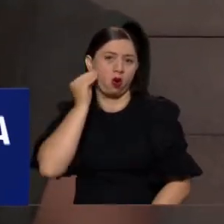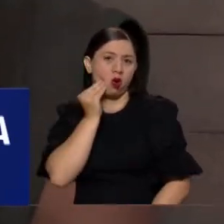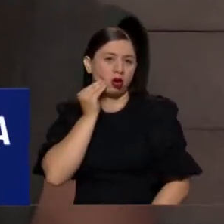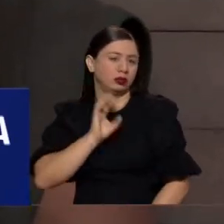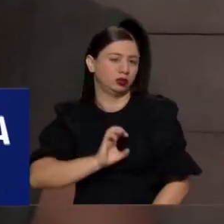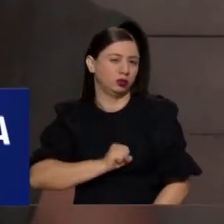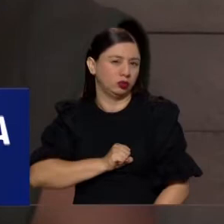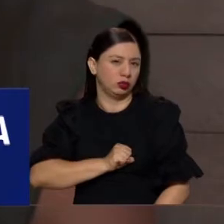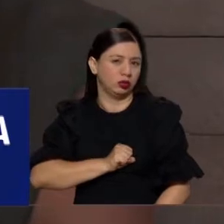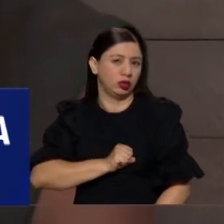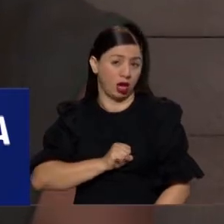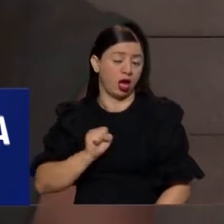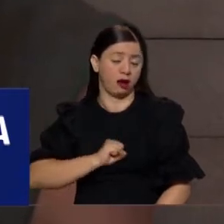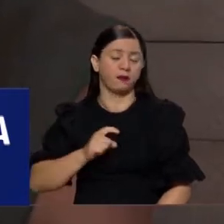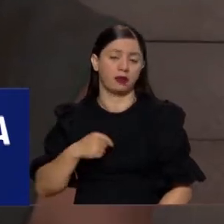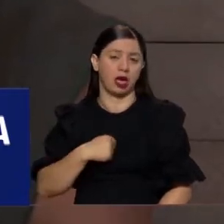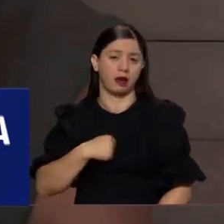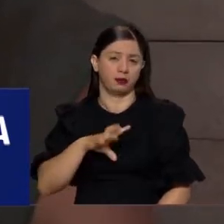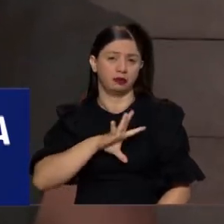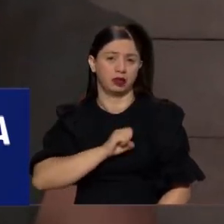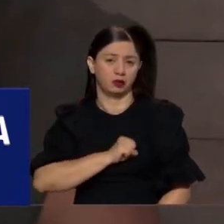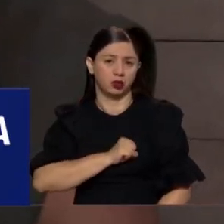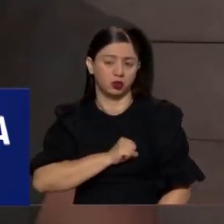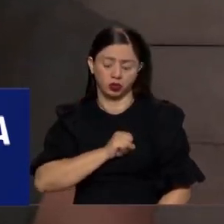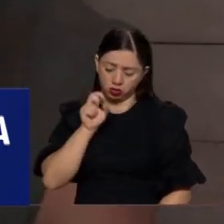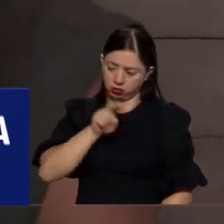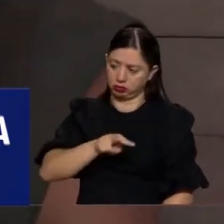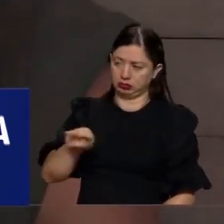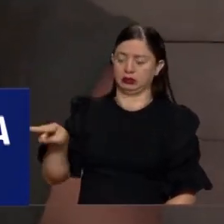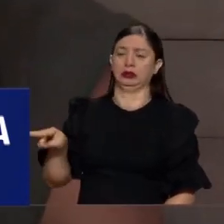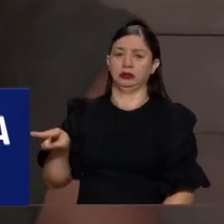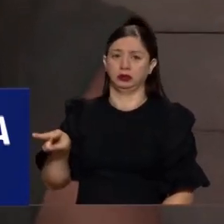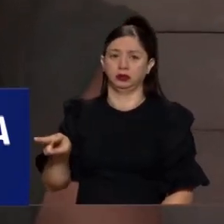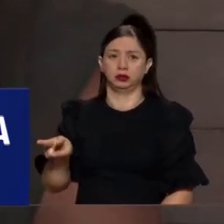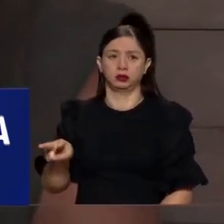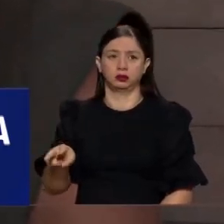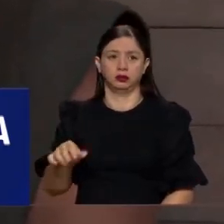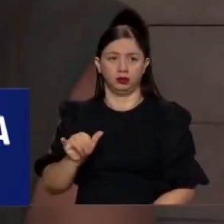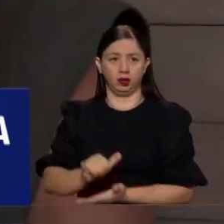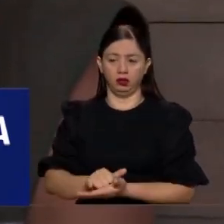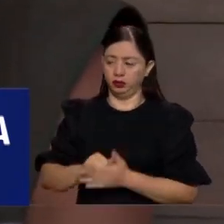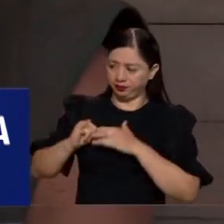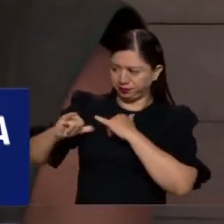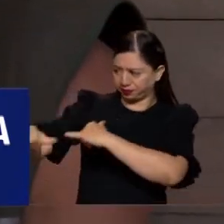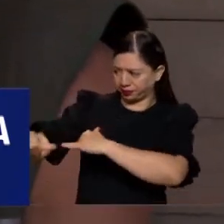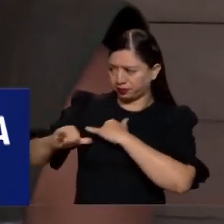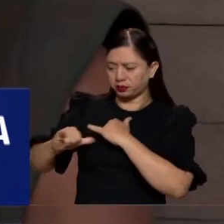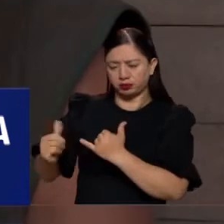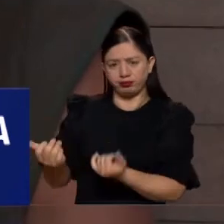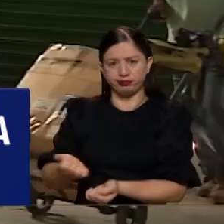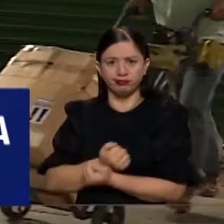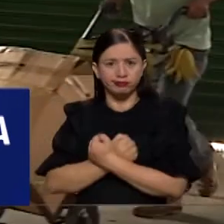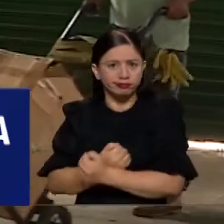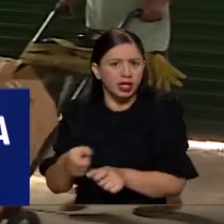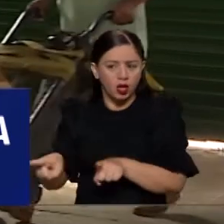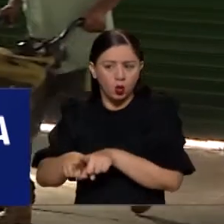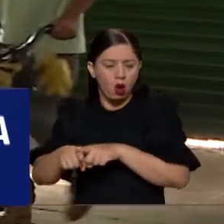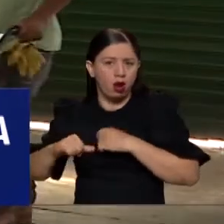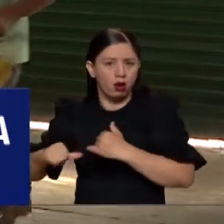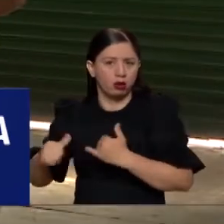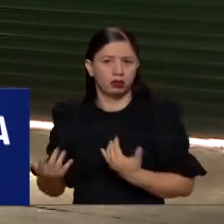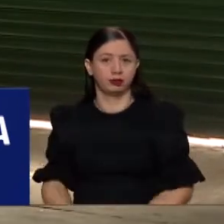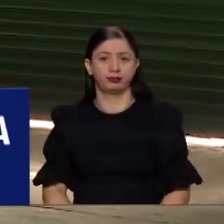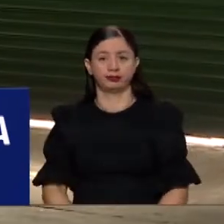Duele. A mí me duele porque yo a todos los mismos, igual que yo, los quiero como unos hermanos.